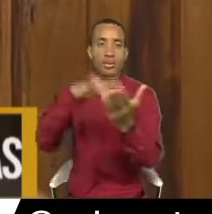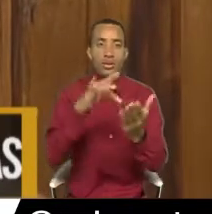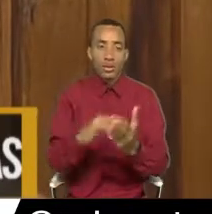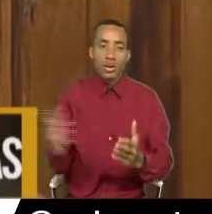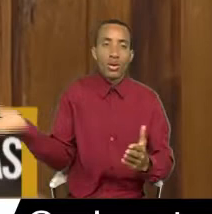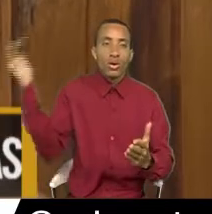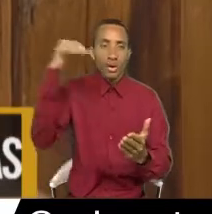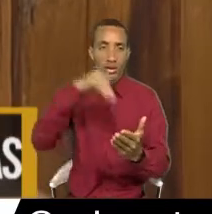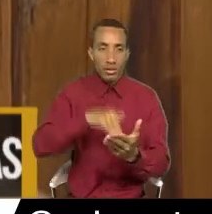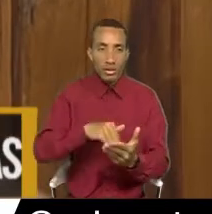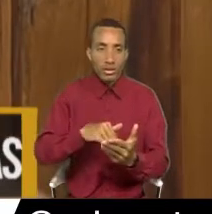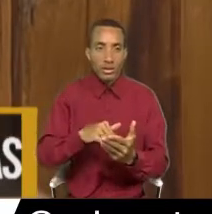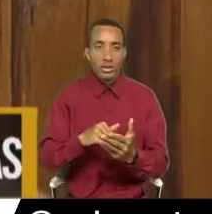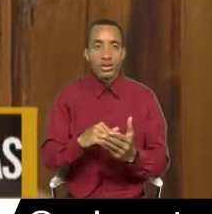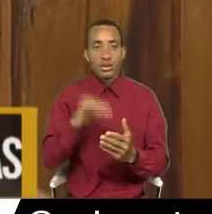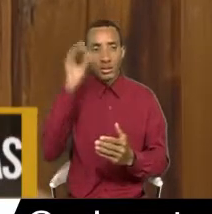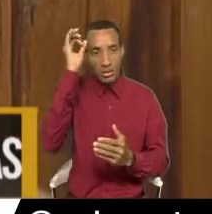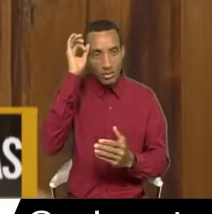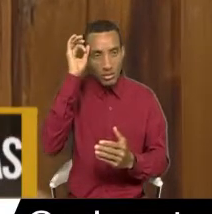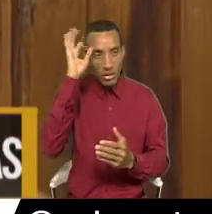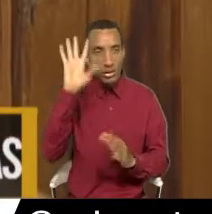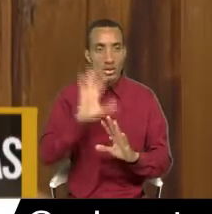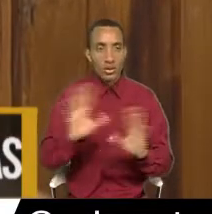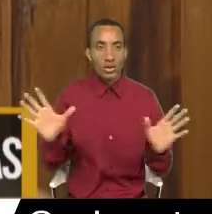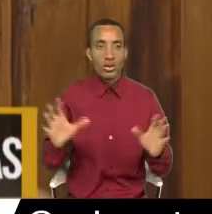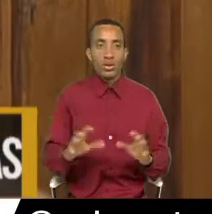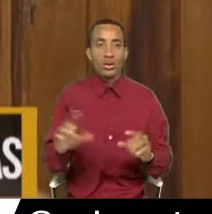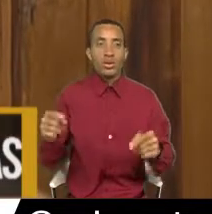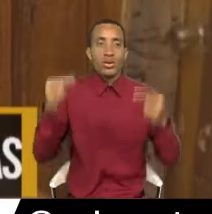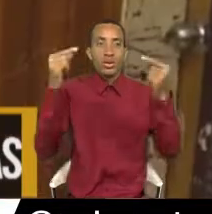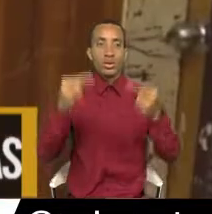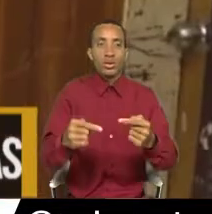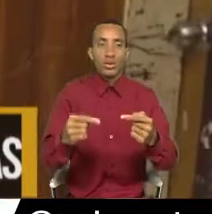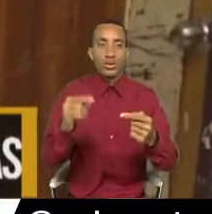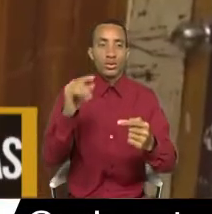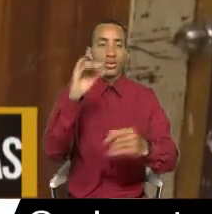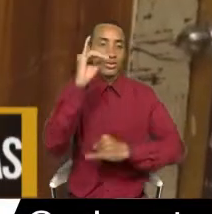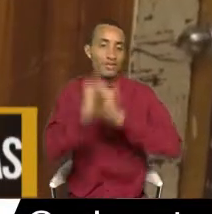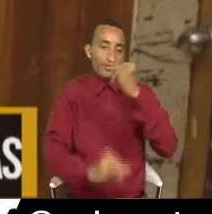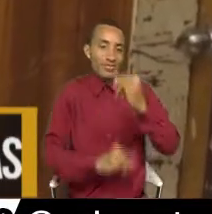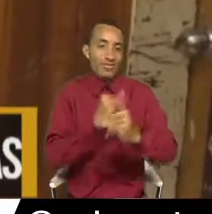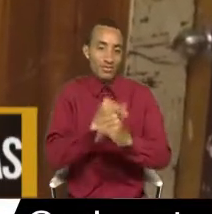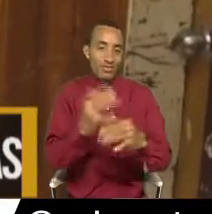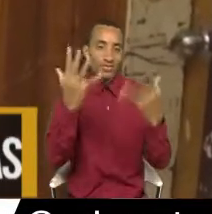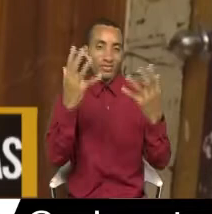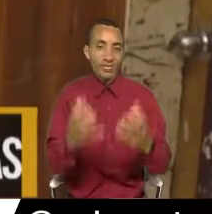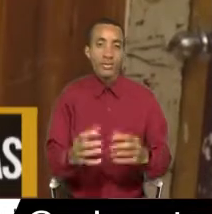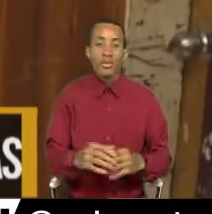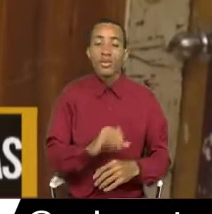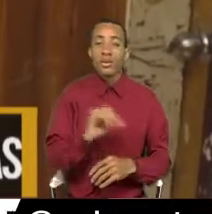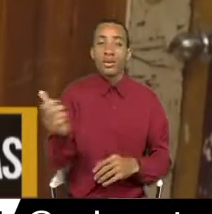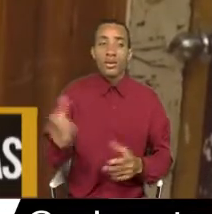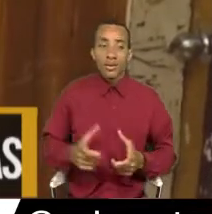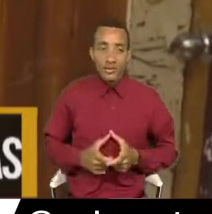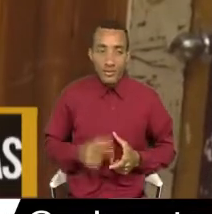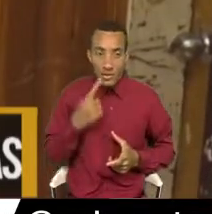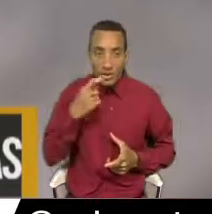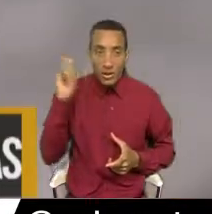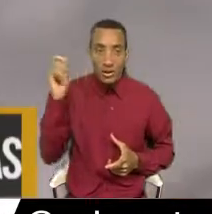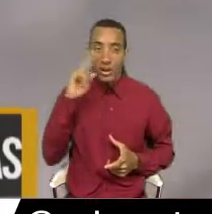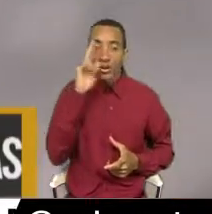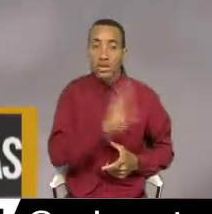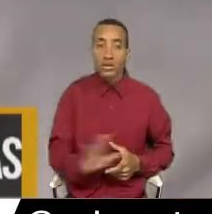para poder estar en el concurso a nivel internacional. Vale la pena resaltar que la única medalla de oro a nivel nacional